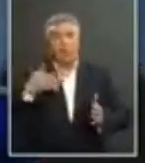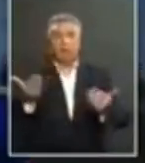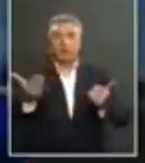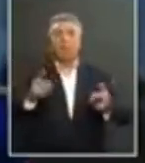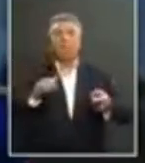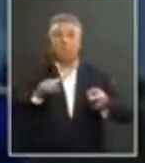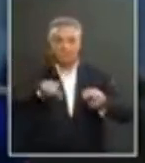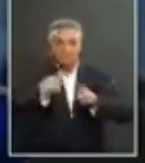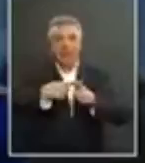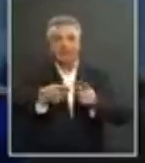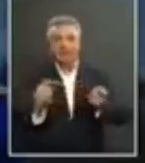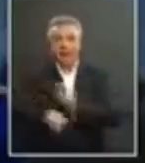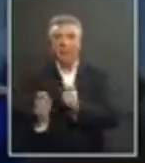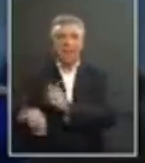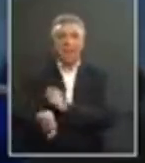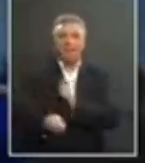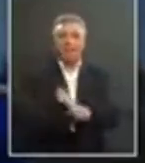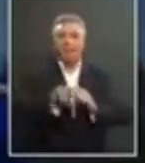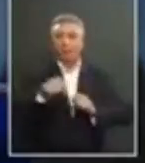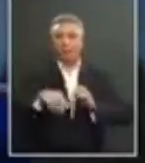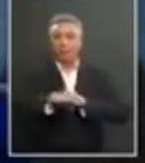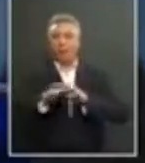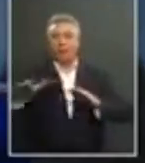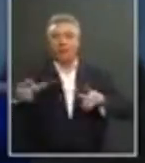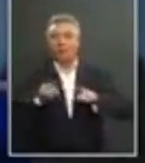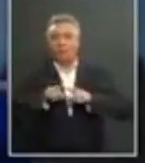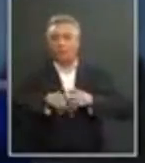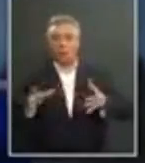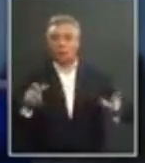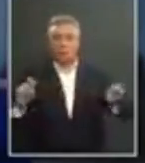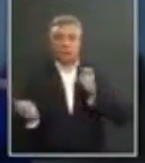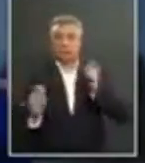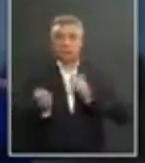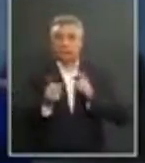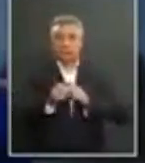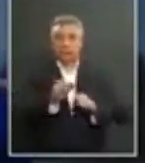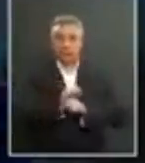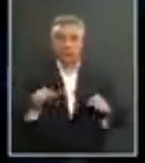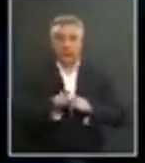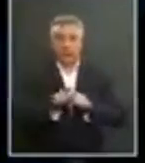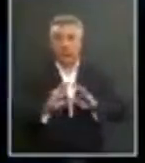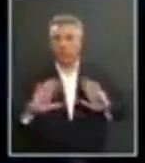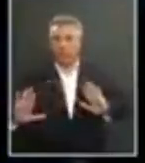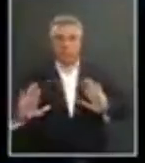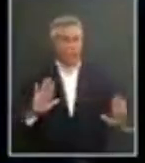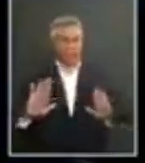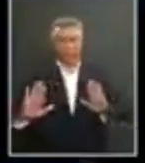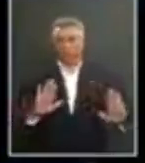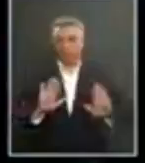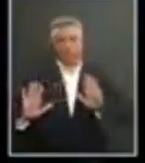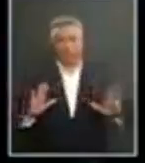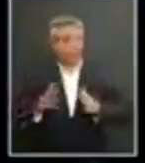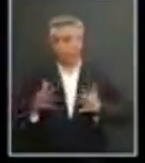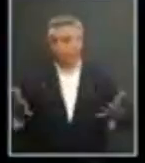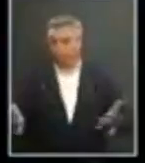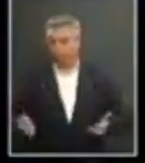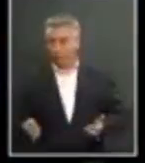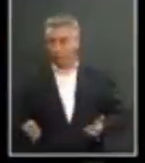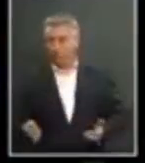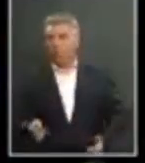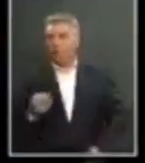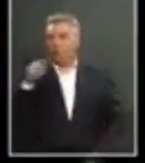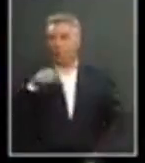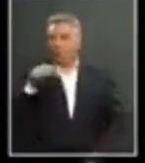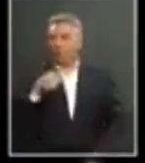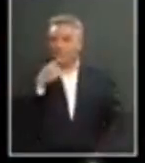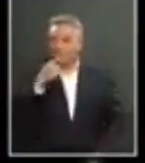el sistema binominal y la derecha ha actuado como un dique en las grandes transformaciones que nuestro tiempo, país requiere. Candidata, muchísimas gracias. Es muy corto el tiempo, le iba a preguntar para que siguiéramos lo de la